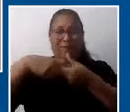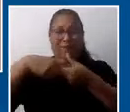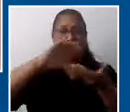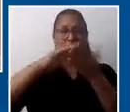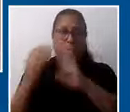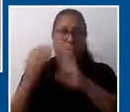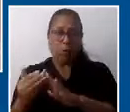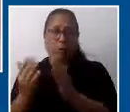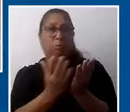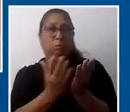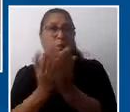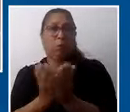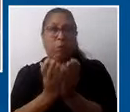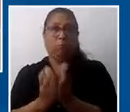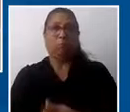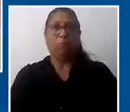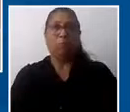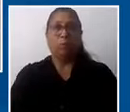educativa.